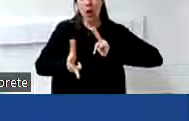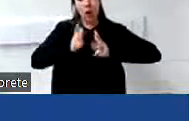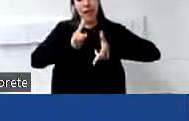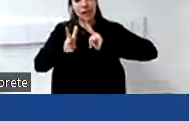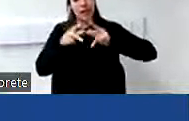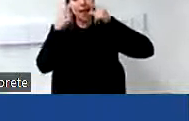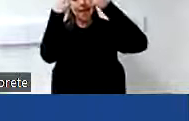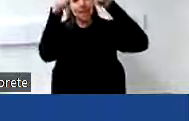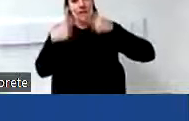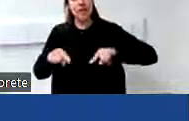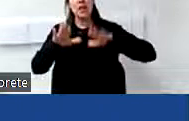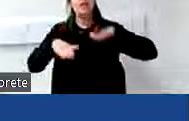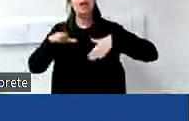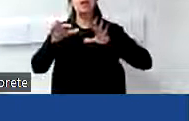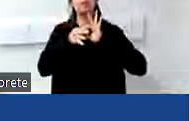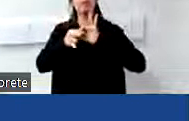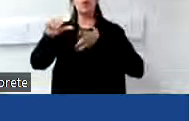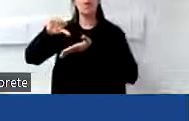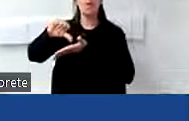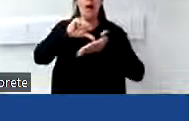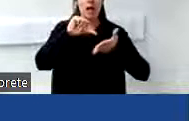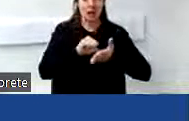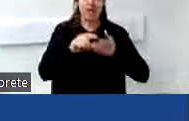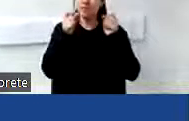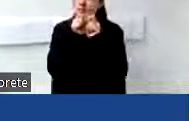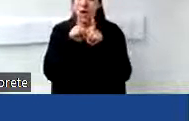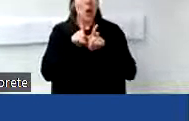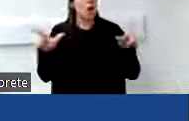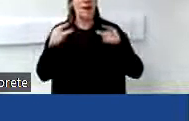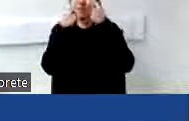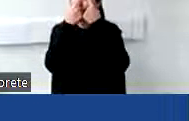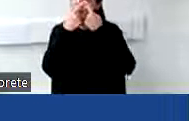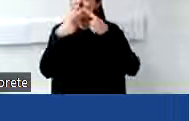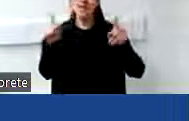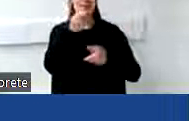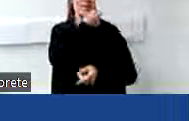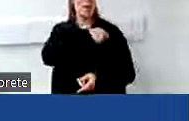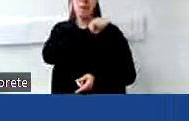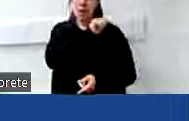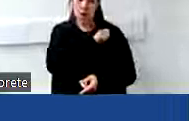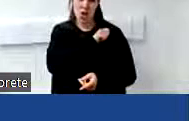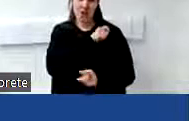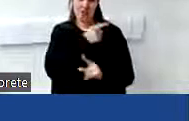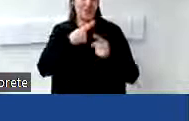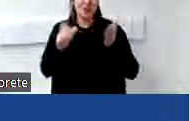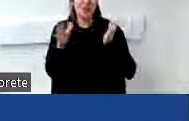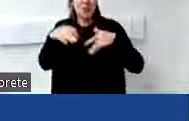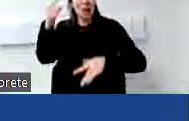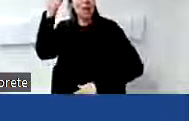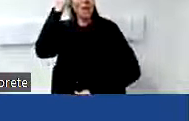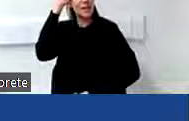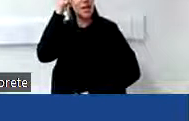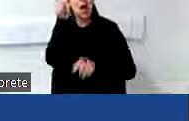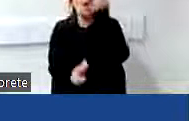se quiere, un lenguaje, que es muy distinto. Entonces, no podemos presuponer que la persona sorda